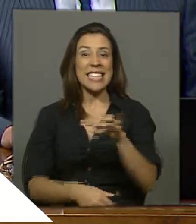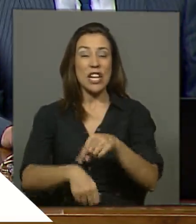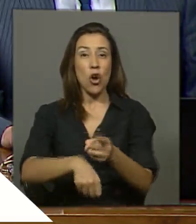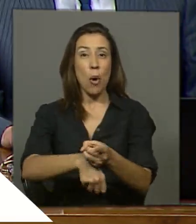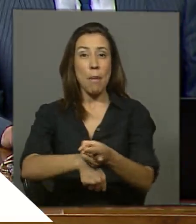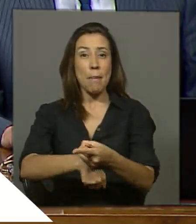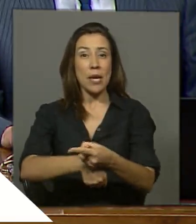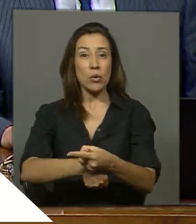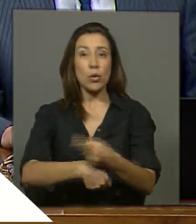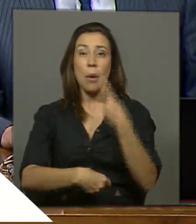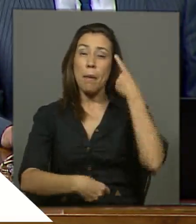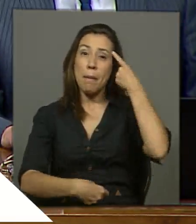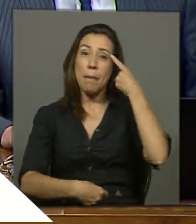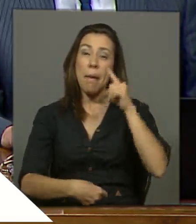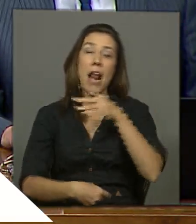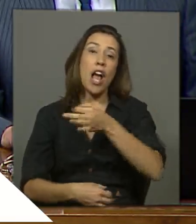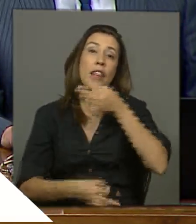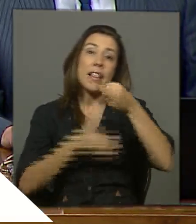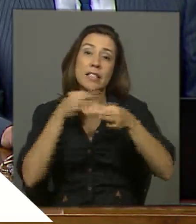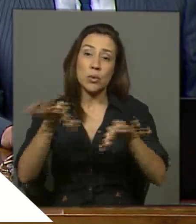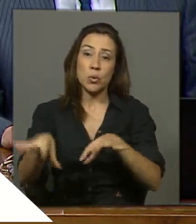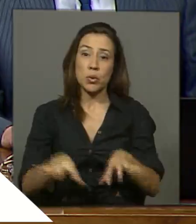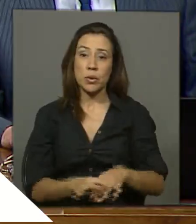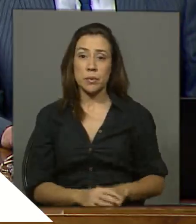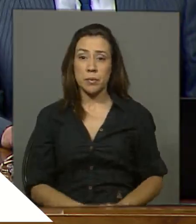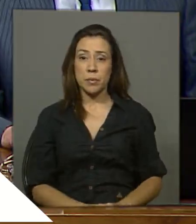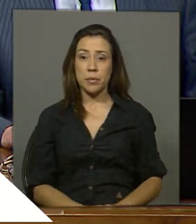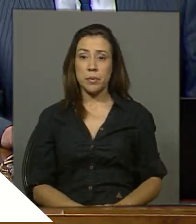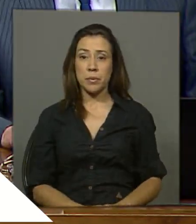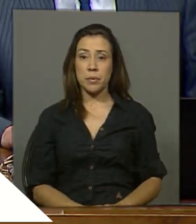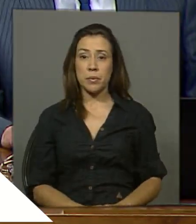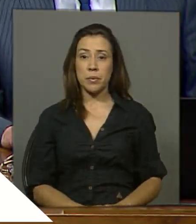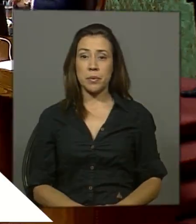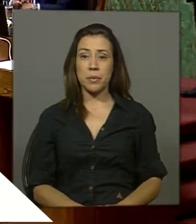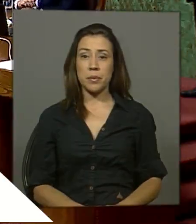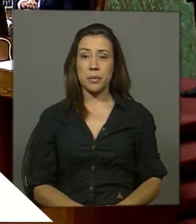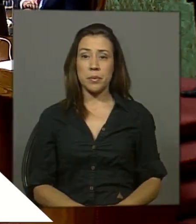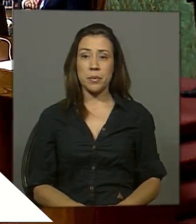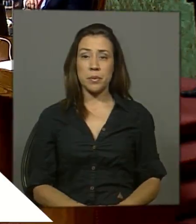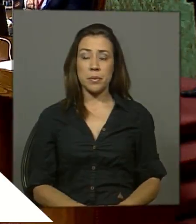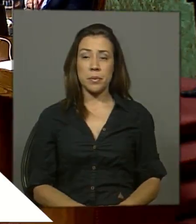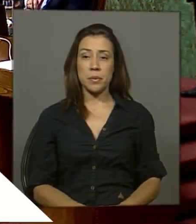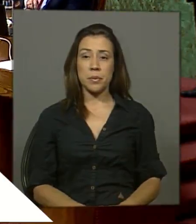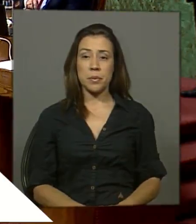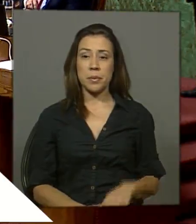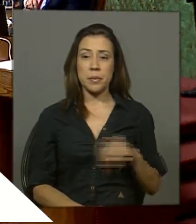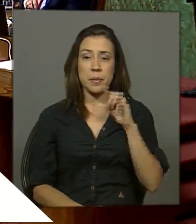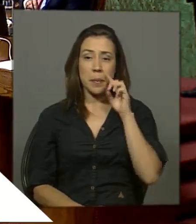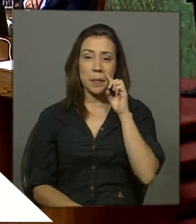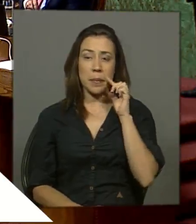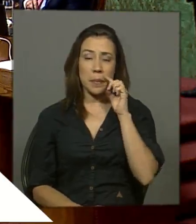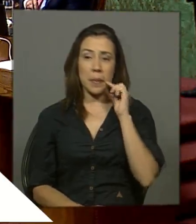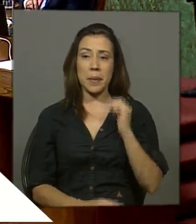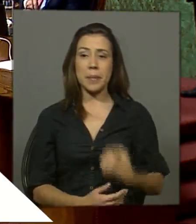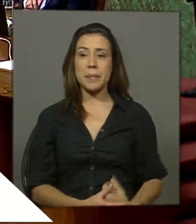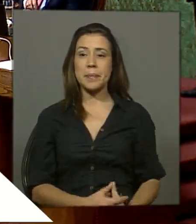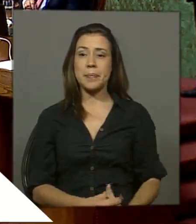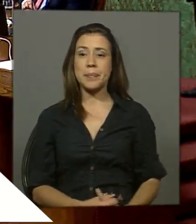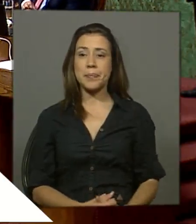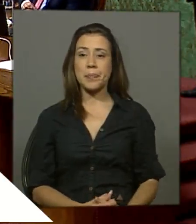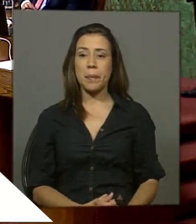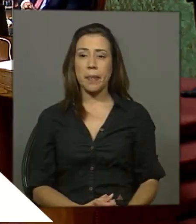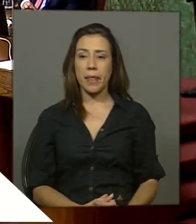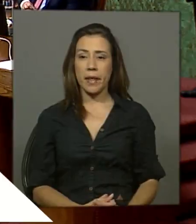minutos para hacer sus comentarios funci cada vez que V hac nueva pregunta nos digan una nueva